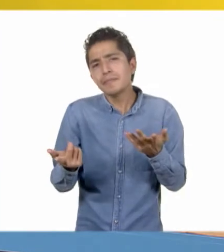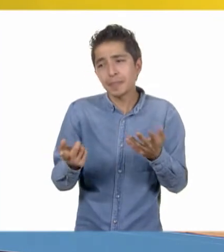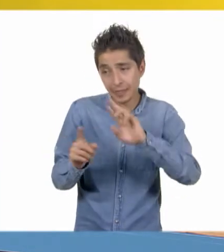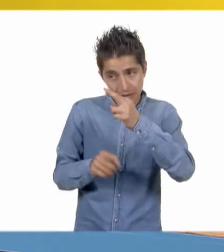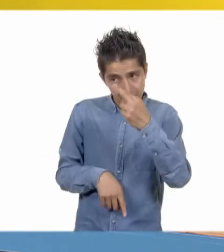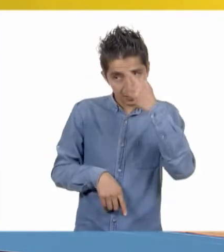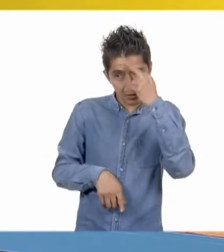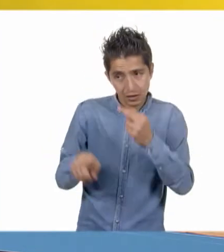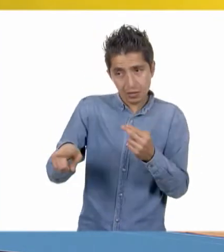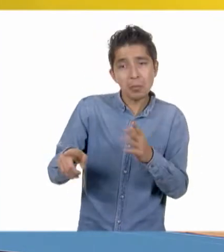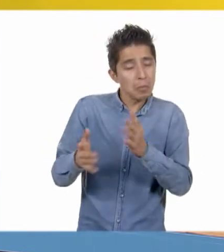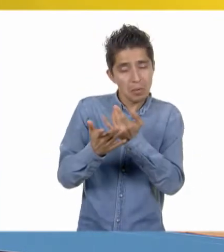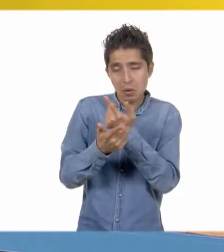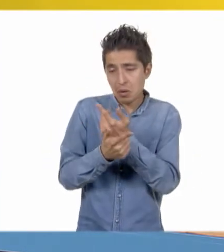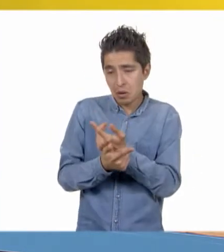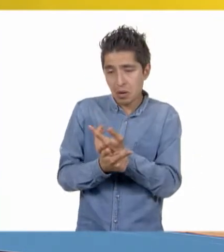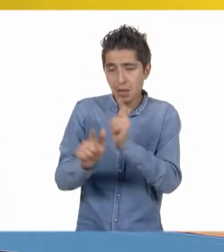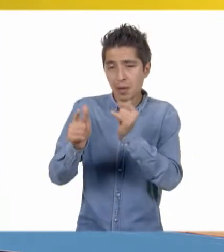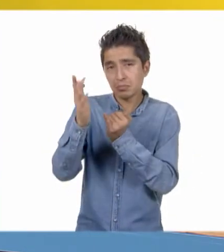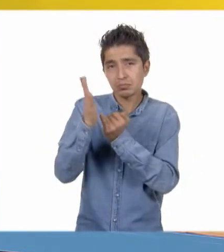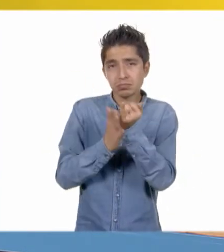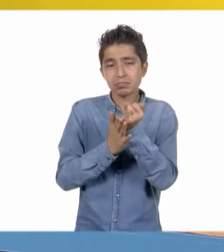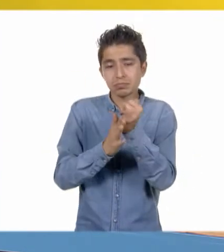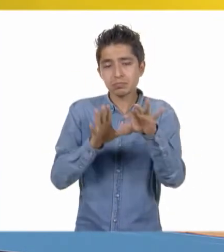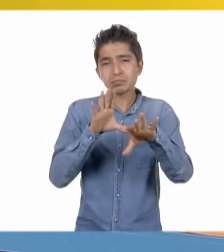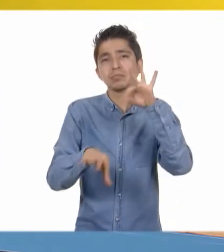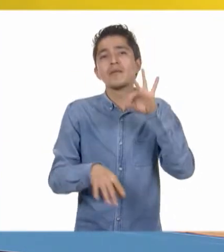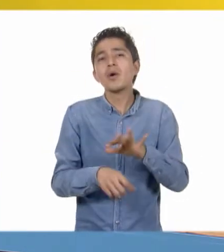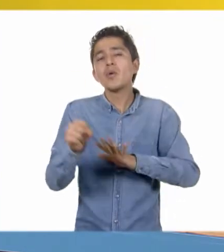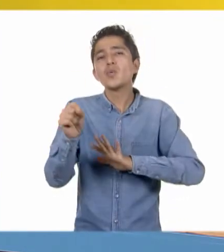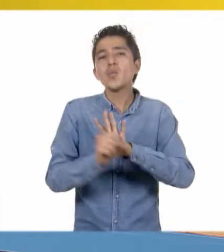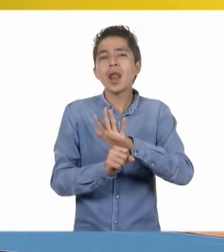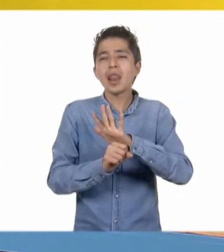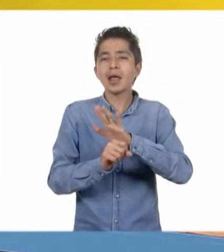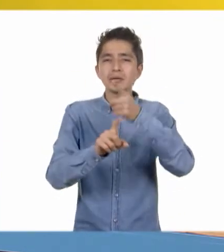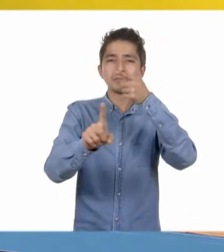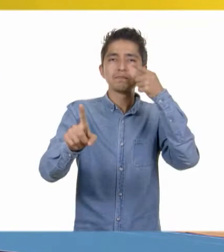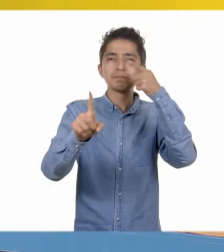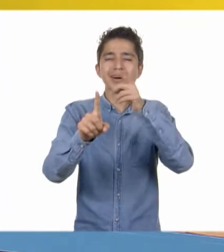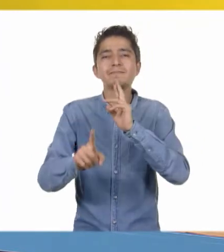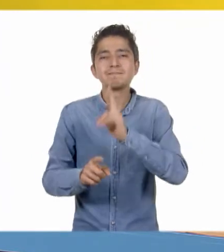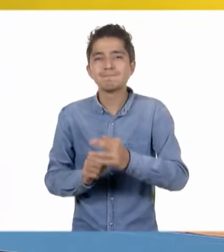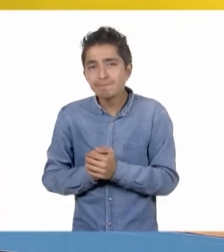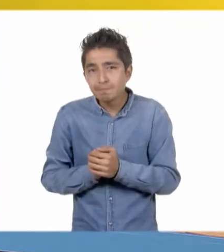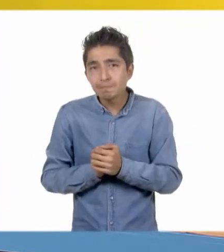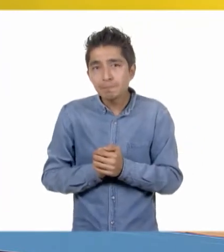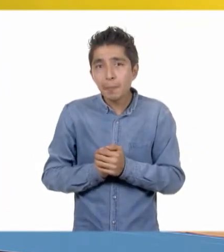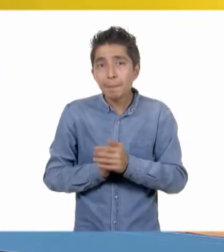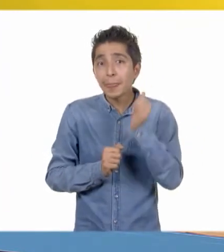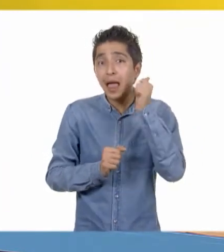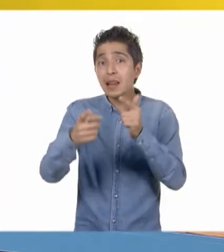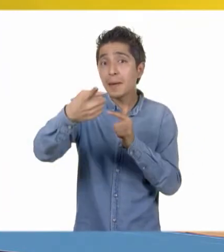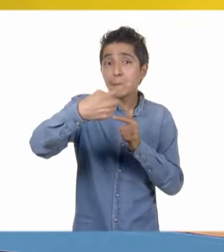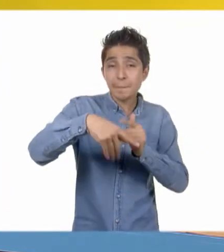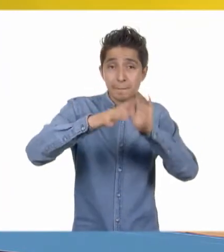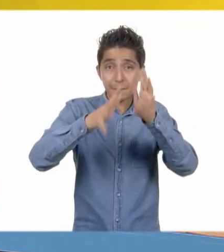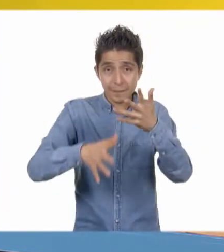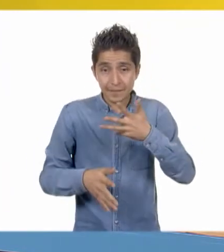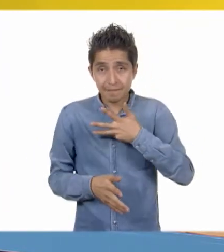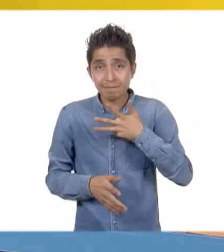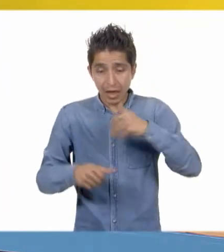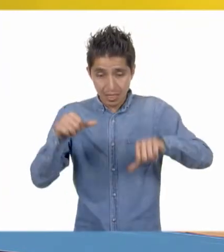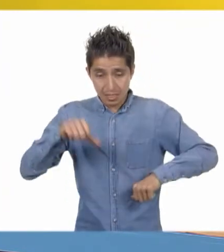es libre de elegir cuál será el camino que tomará para llegar a la respuesta. Si alguien ya la tiene, al terminar la